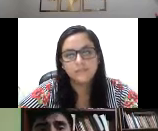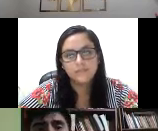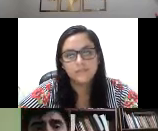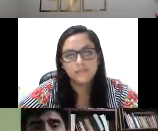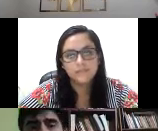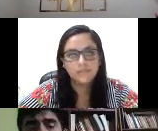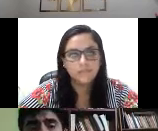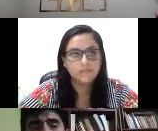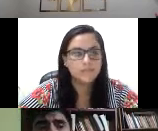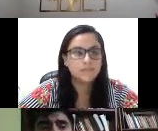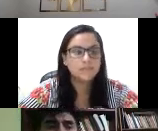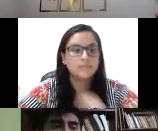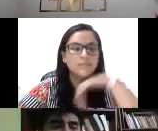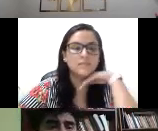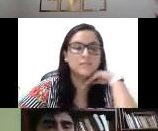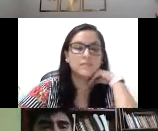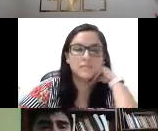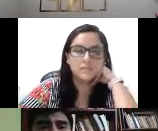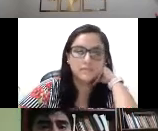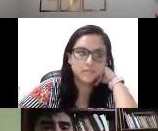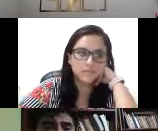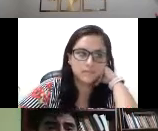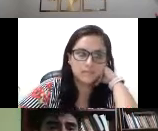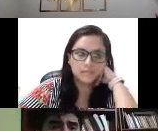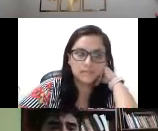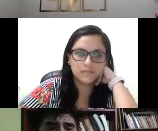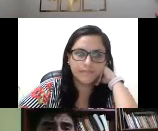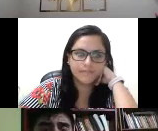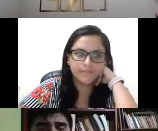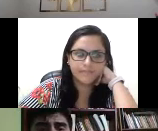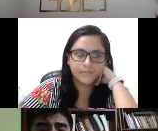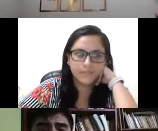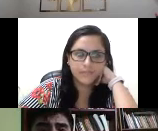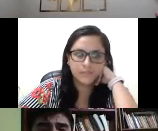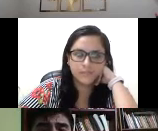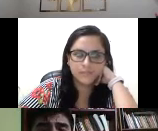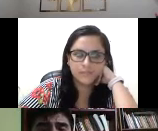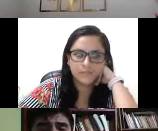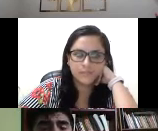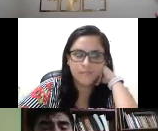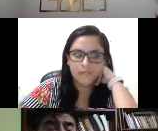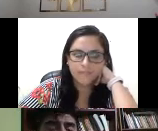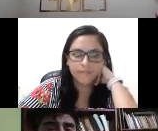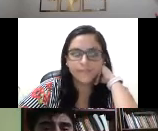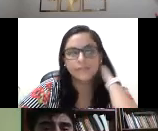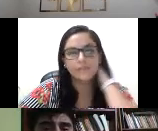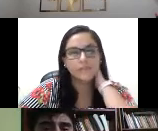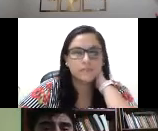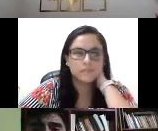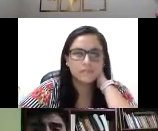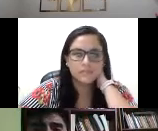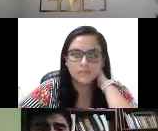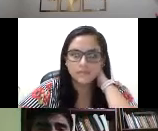Se dice que este virus apareció en el mercado de Wuhan, en China, ¿no? Se dice que fue